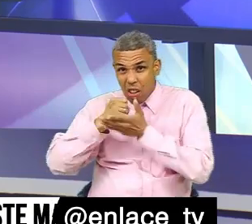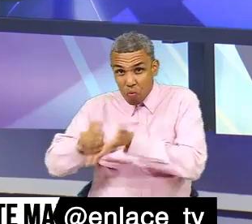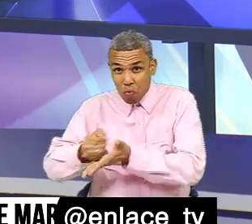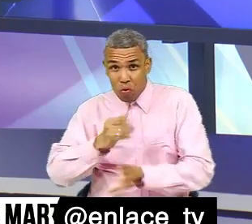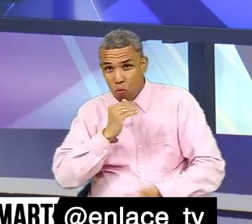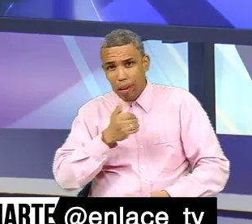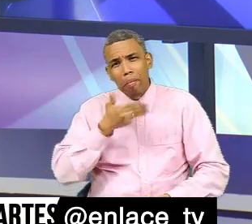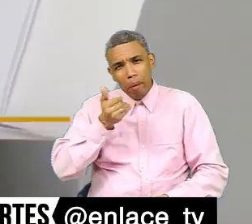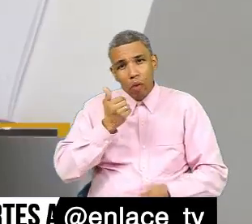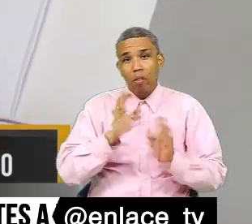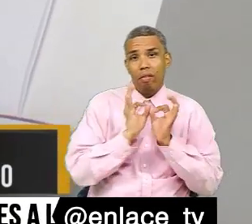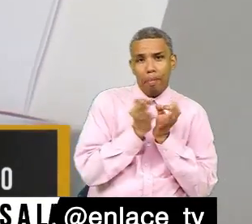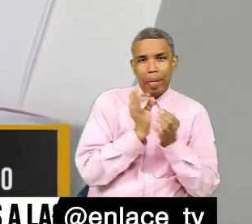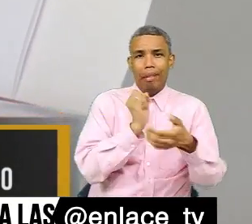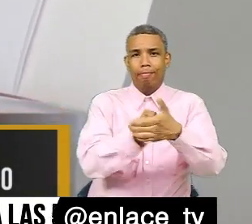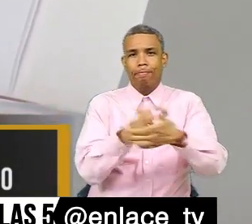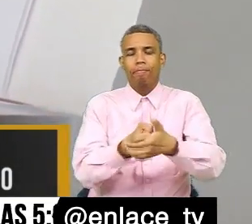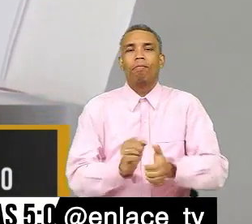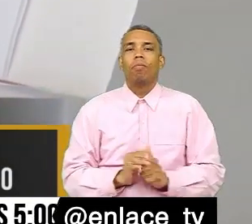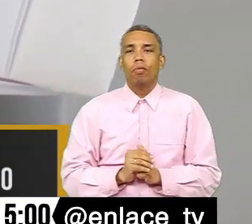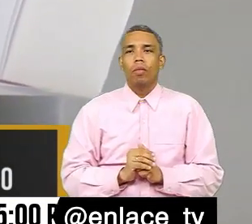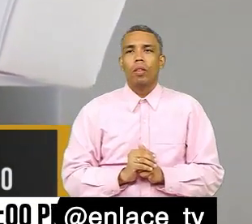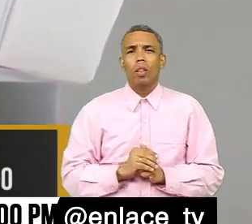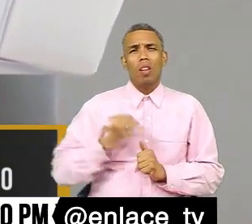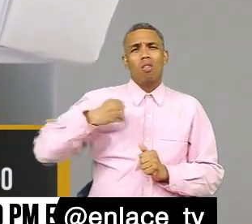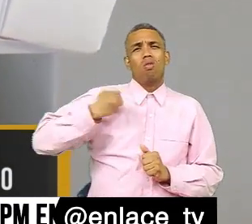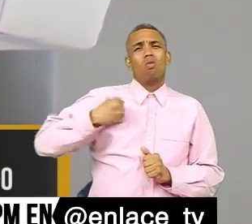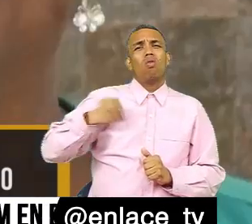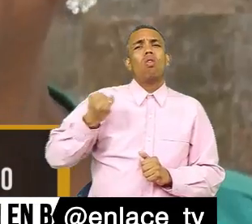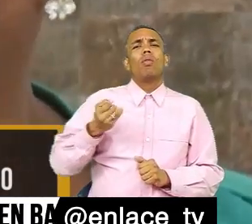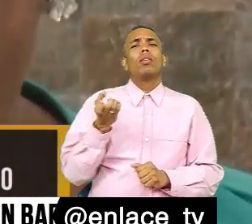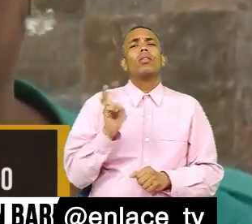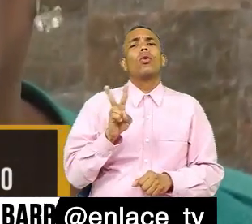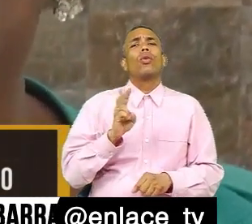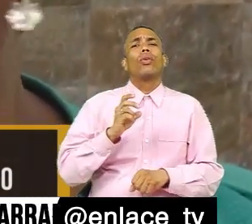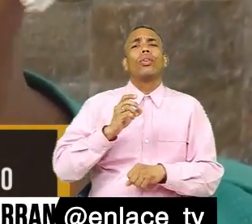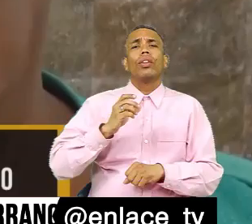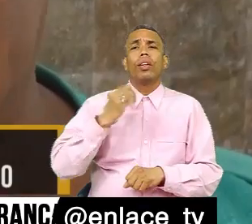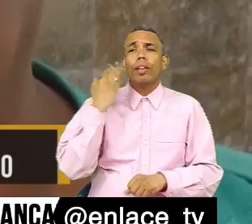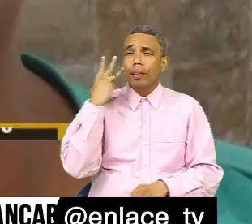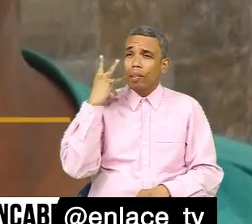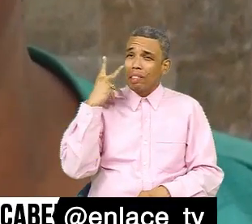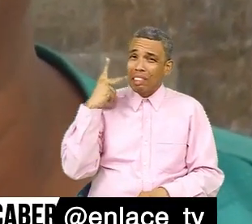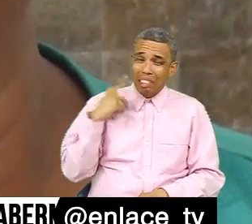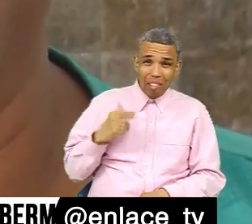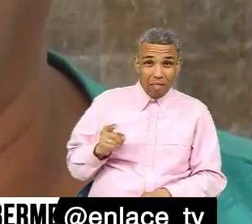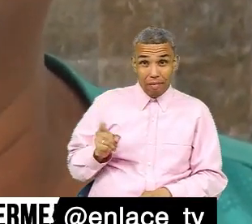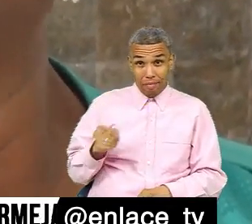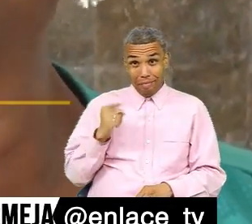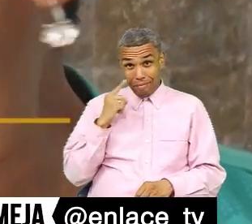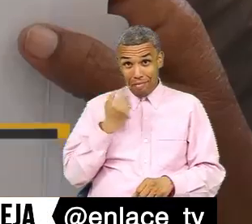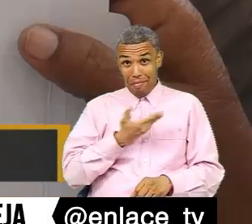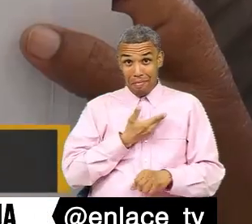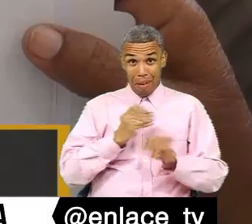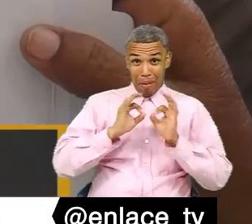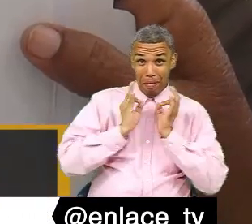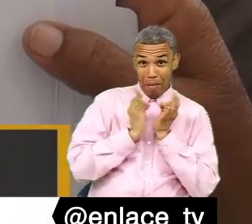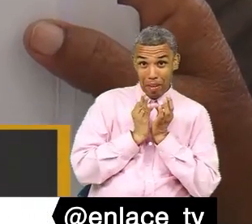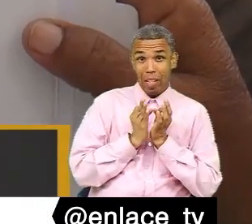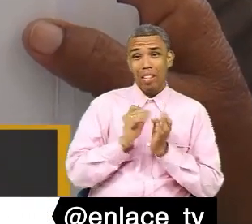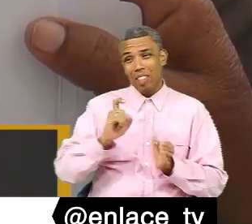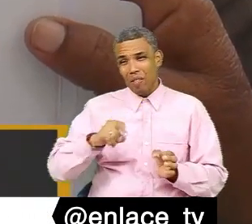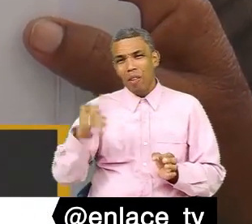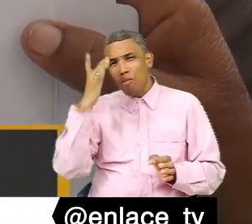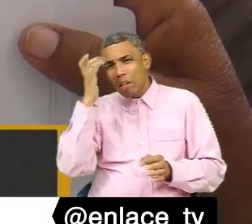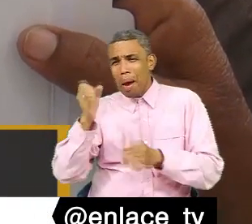requiere. Este joven lleva 12 días en una clínica de Barranca Bermeja a la espera de ser remitido a un tercer nivel de salud por las fracturas que